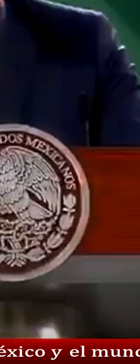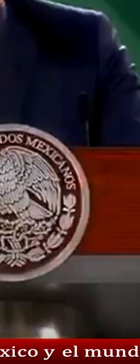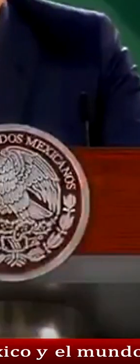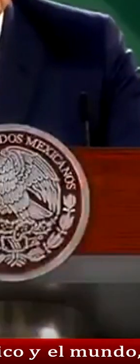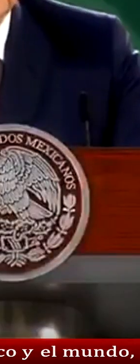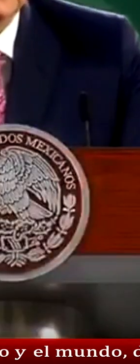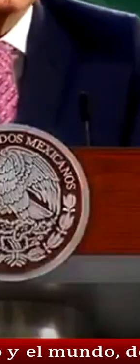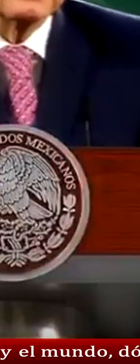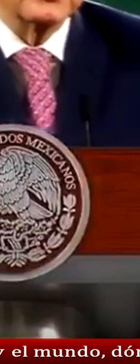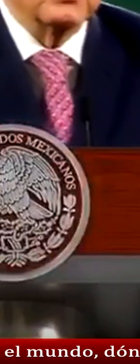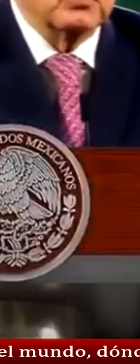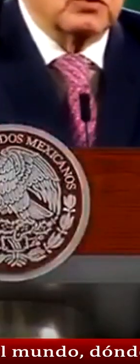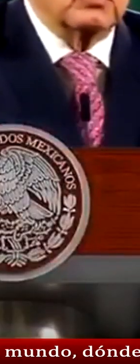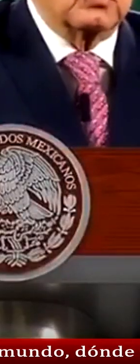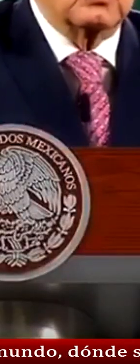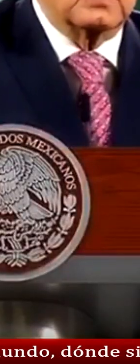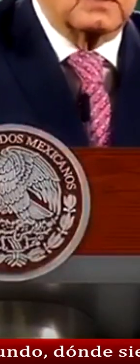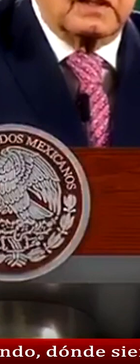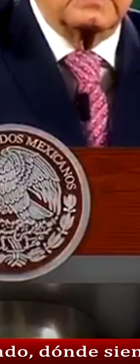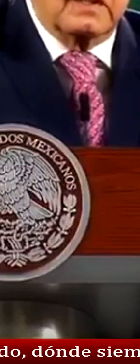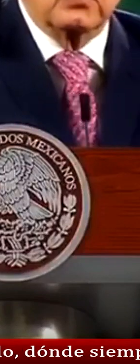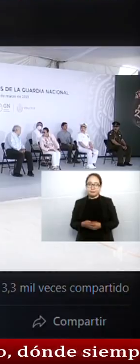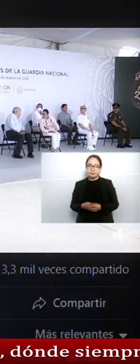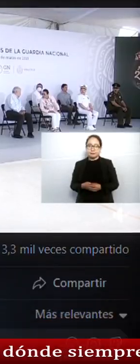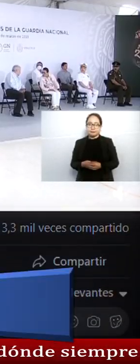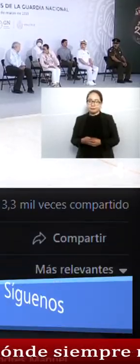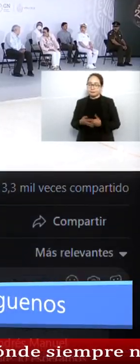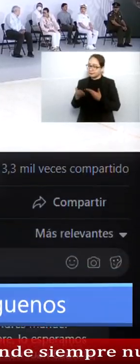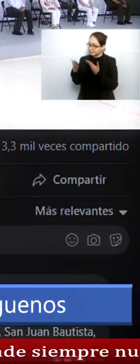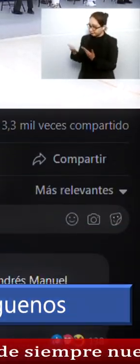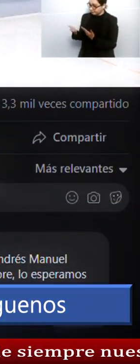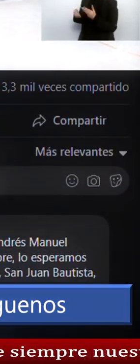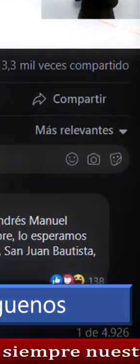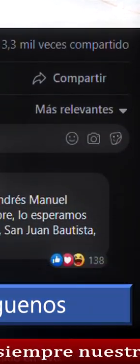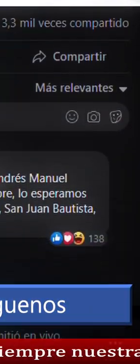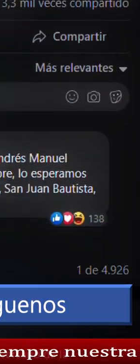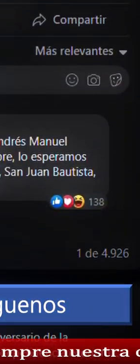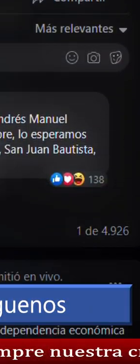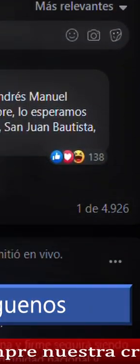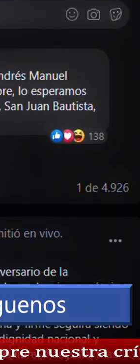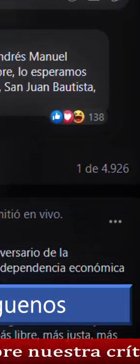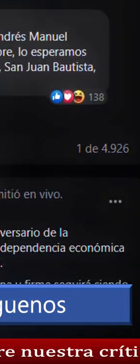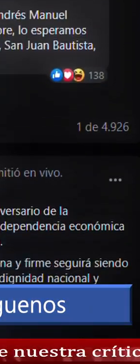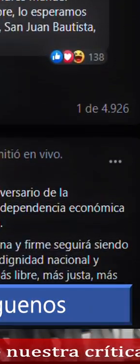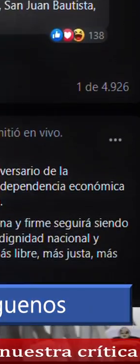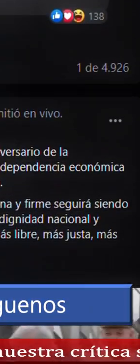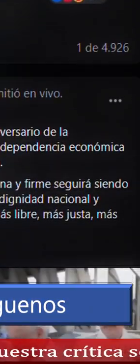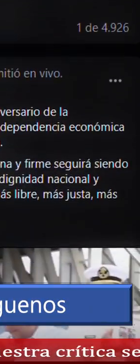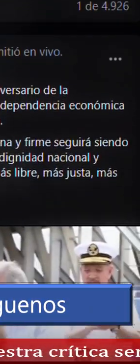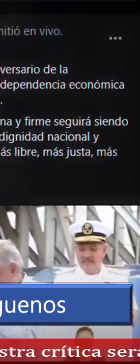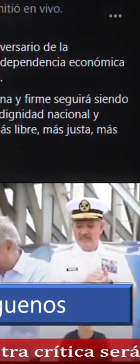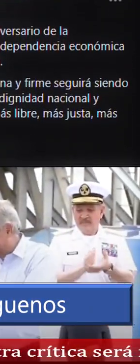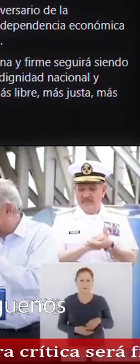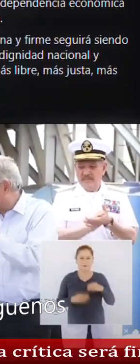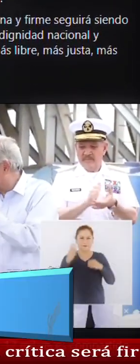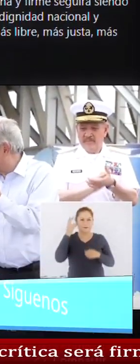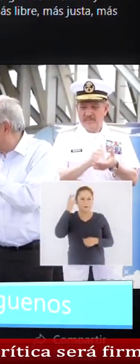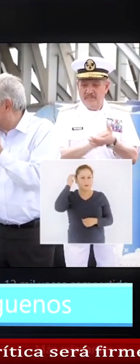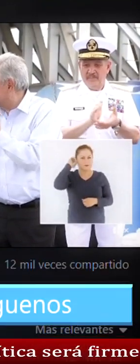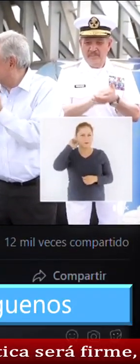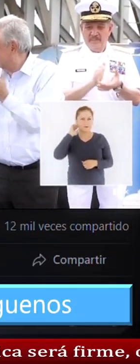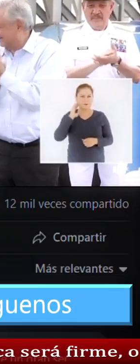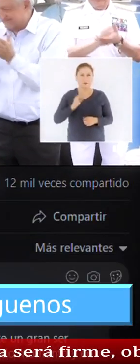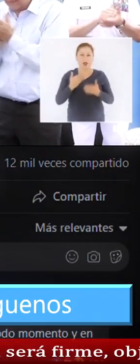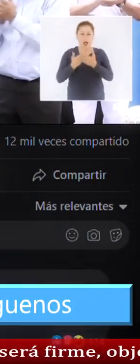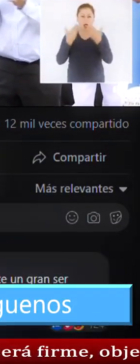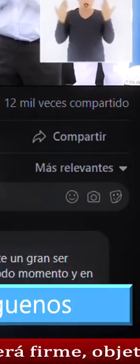el país de producción económicos. Pero debemos de entender, mexicanos, cuando el presidente